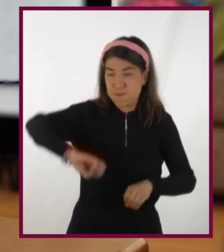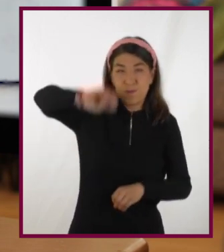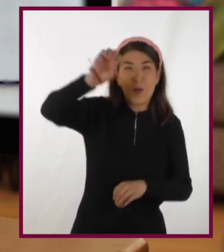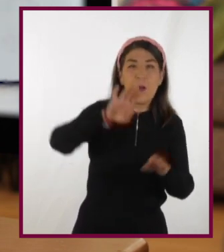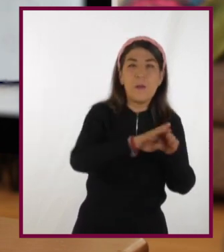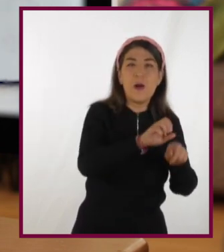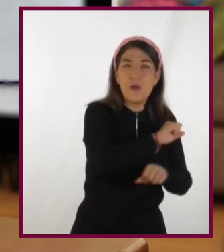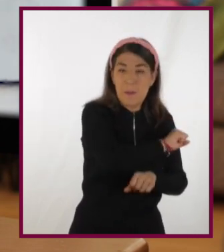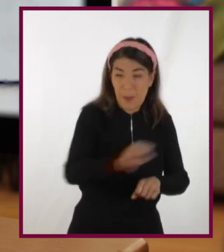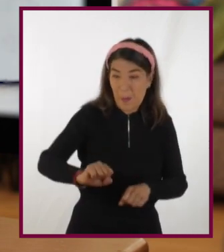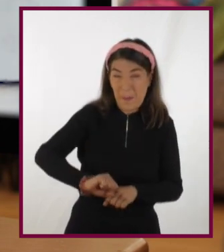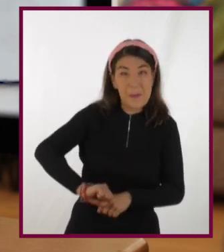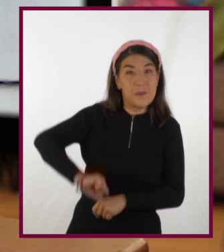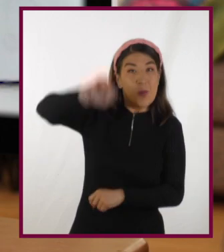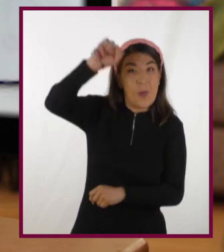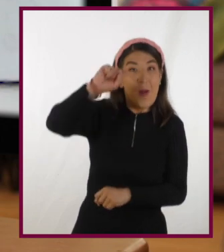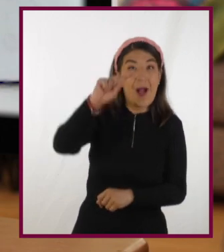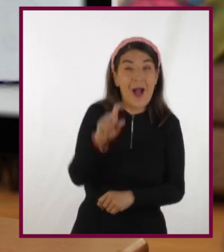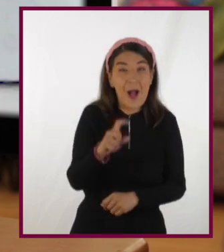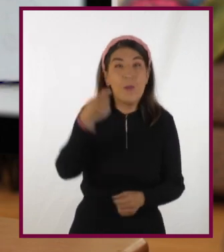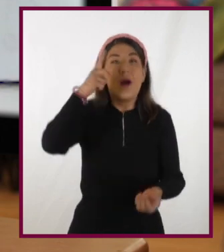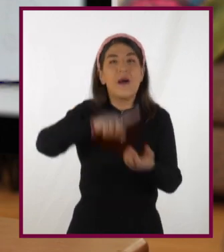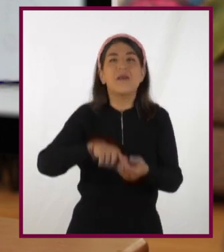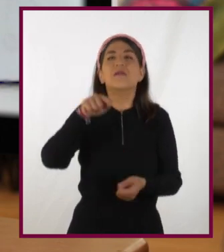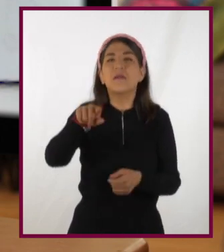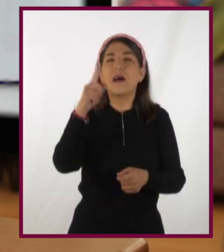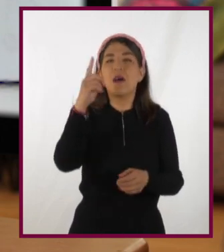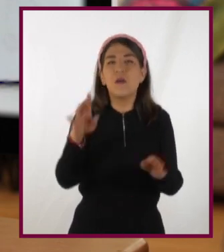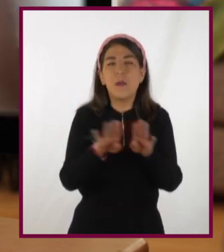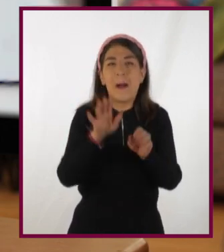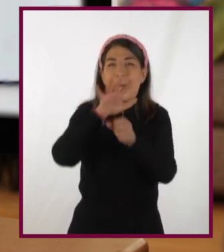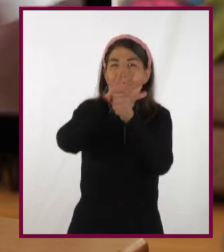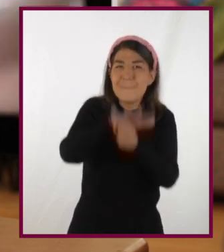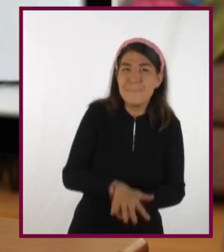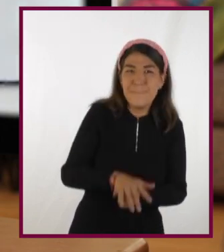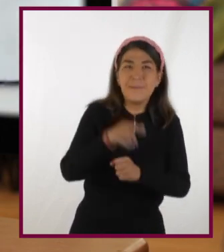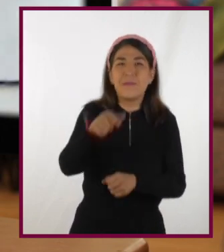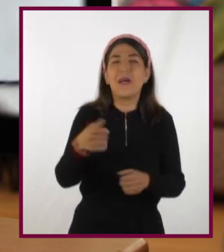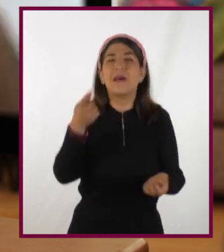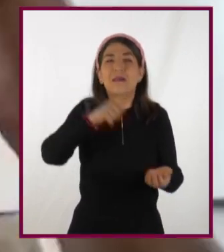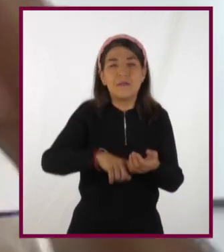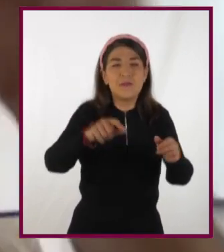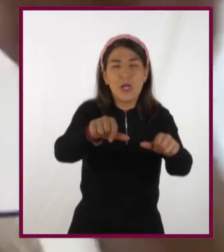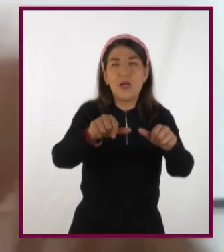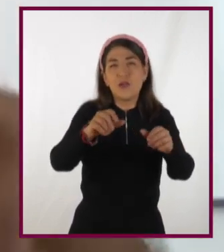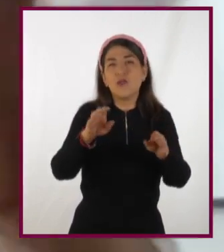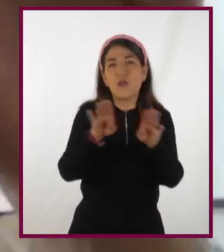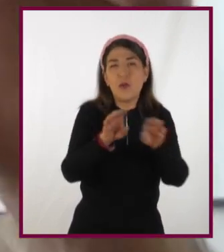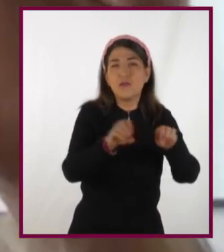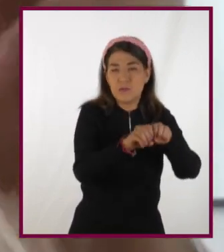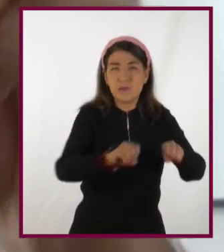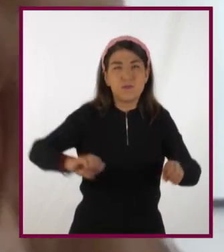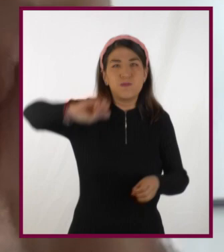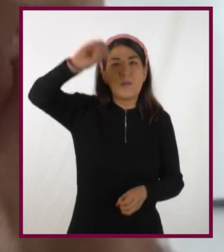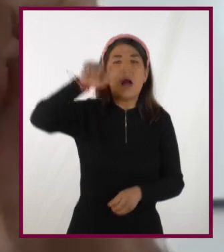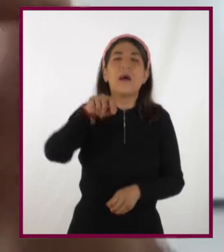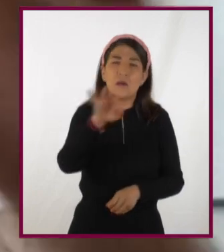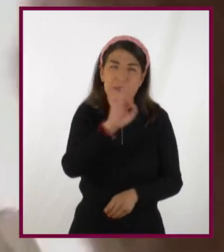cañerías dentro de la casa, una vez que fluye el agua, la presión a lo largo y ancho de la tubería puede cambiar si